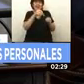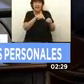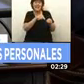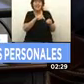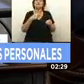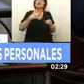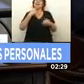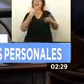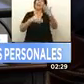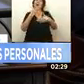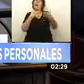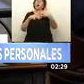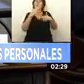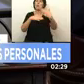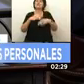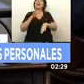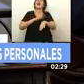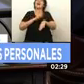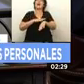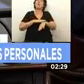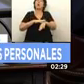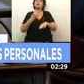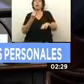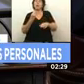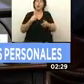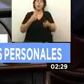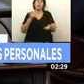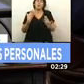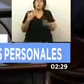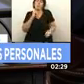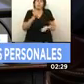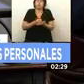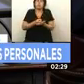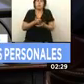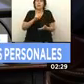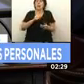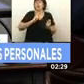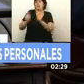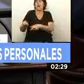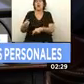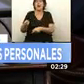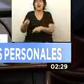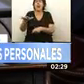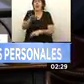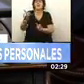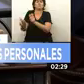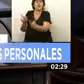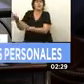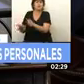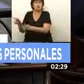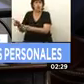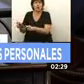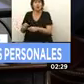excusa para trasladar la responsabilidad de gestionar por la sociedad a la gente al contrario